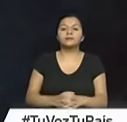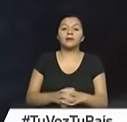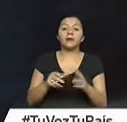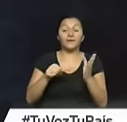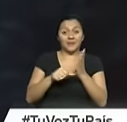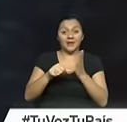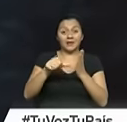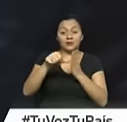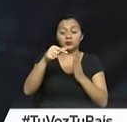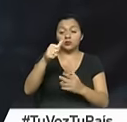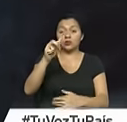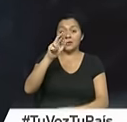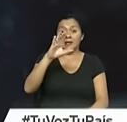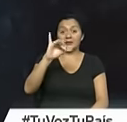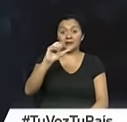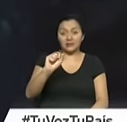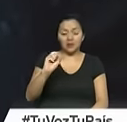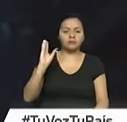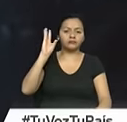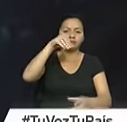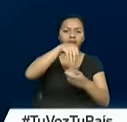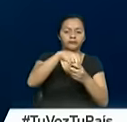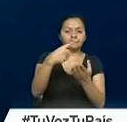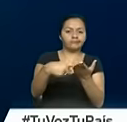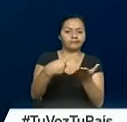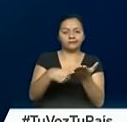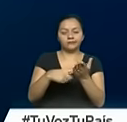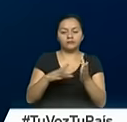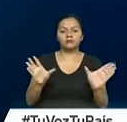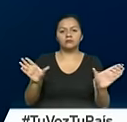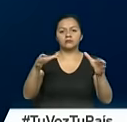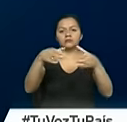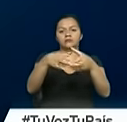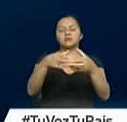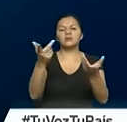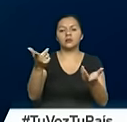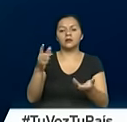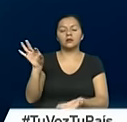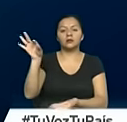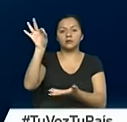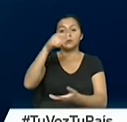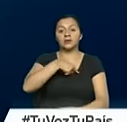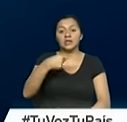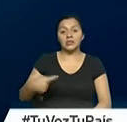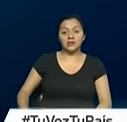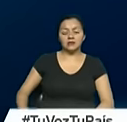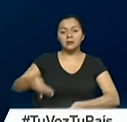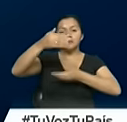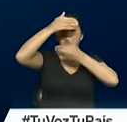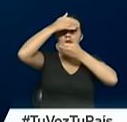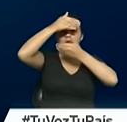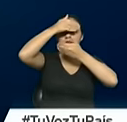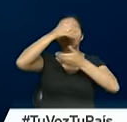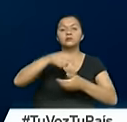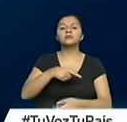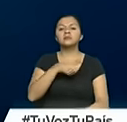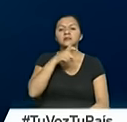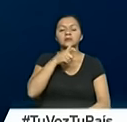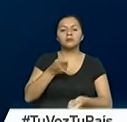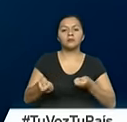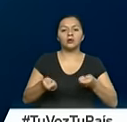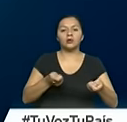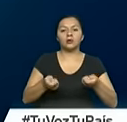ministro Walter García participará en la plenaria con los representantes de China y Marruecos. La moderadora será Catherine